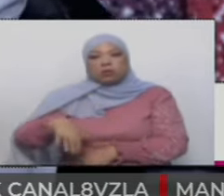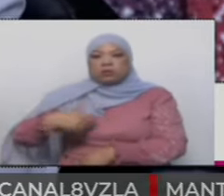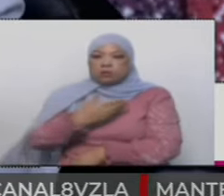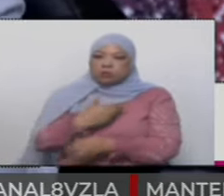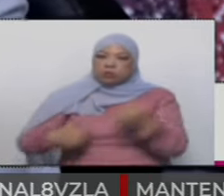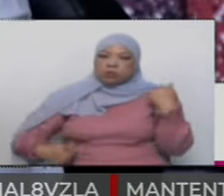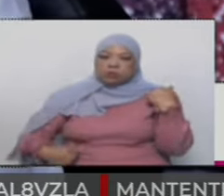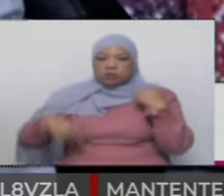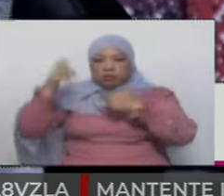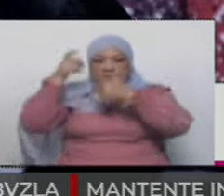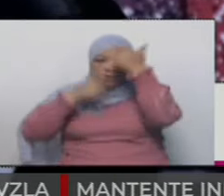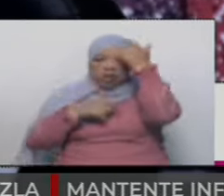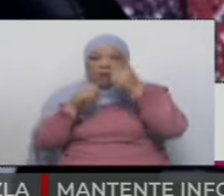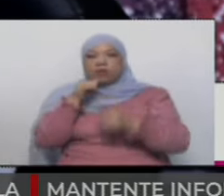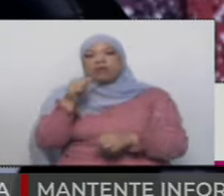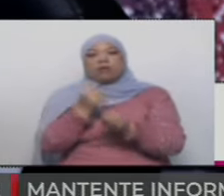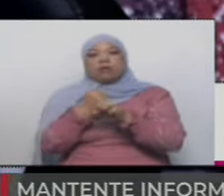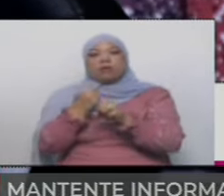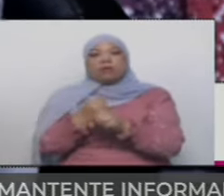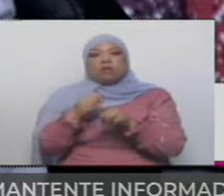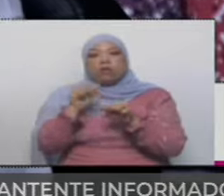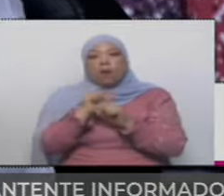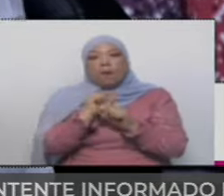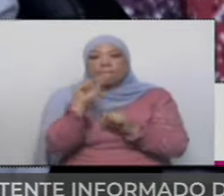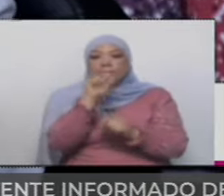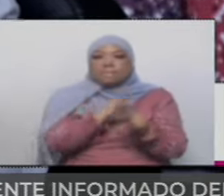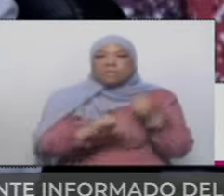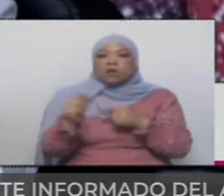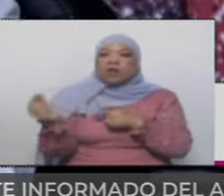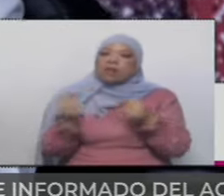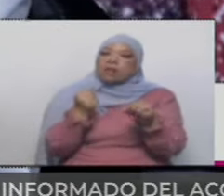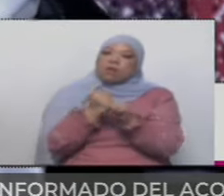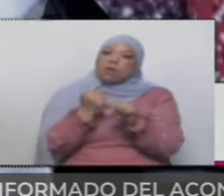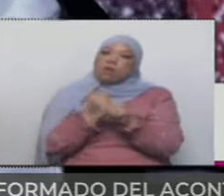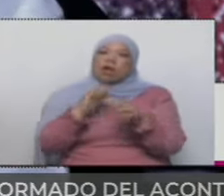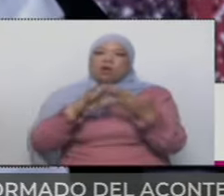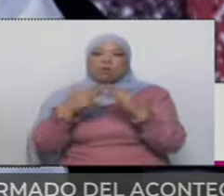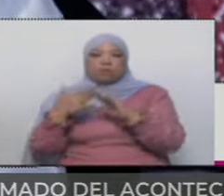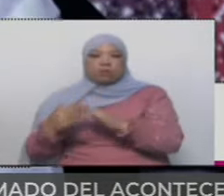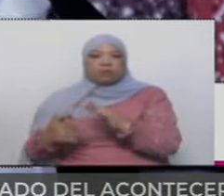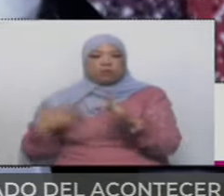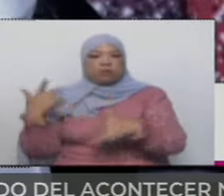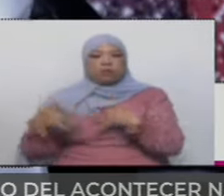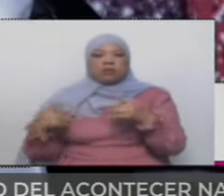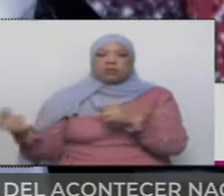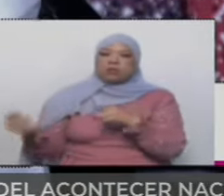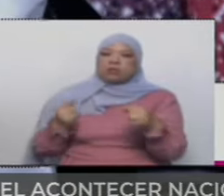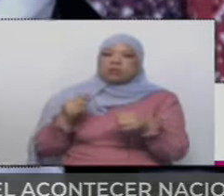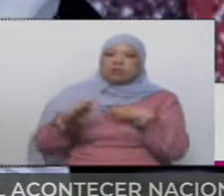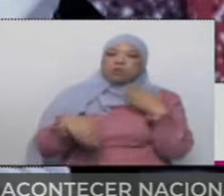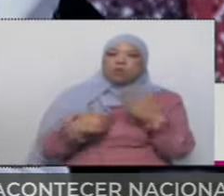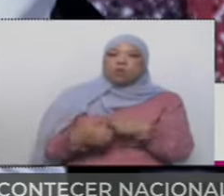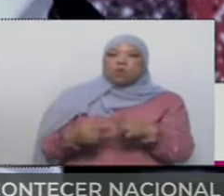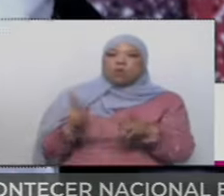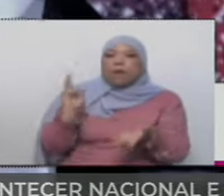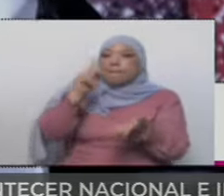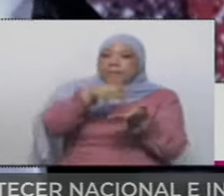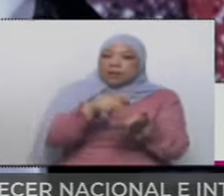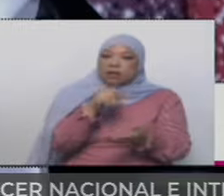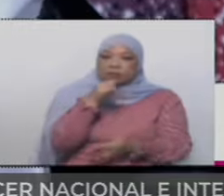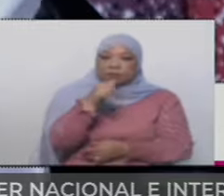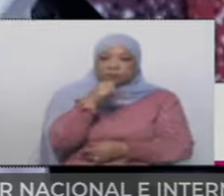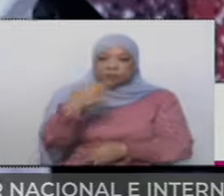comandante Hugo Rafael Chávez Fría, en el punto y círculo, donde debatamos con las comunidades, donde debatamos con todos los partidos de